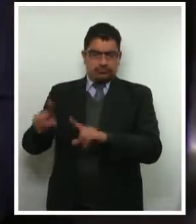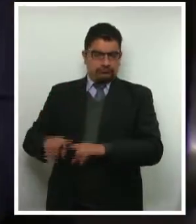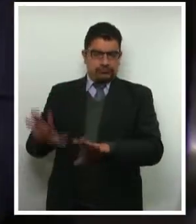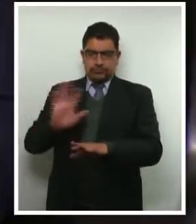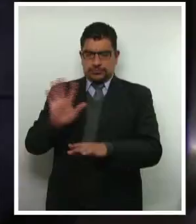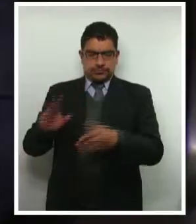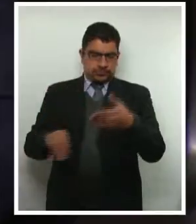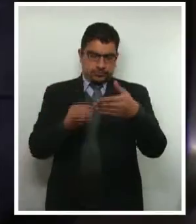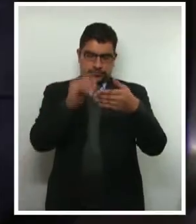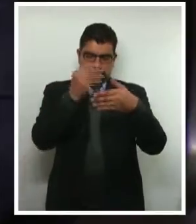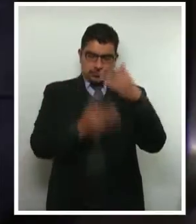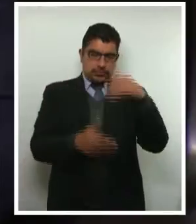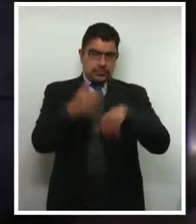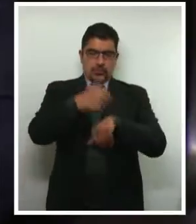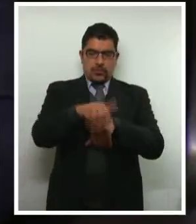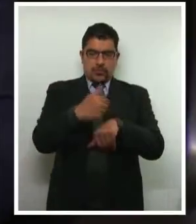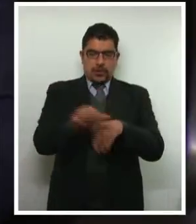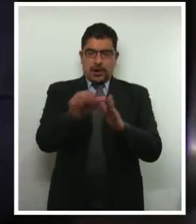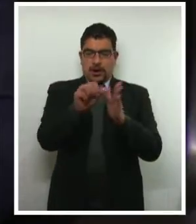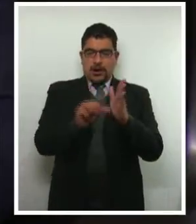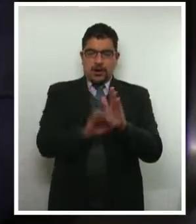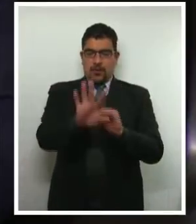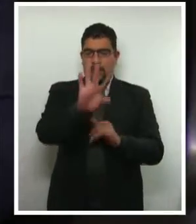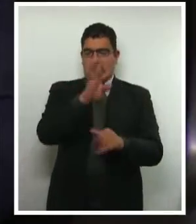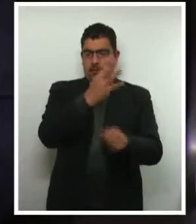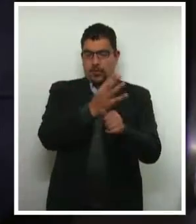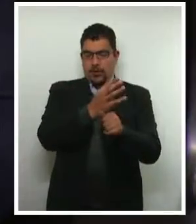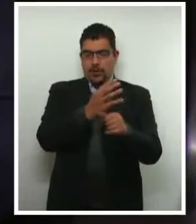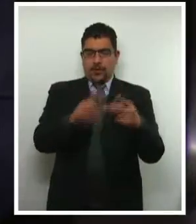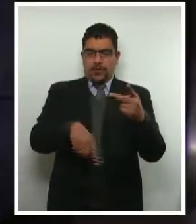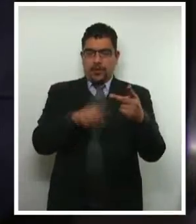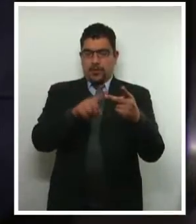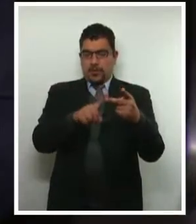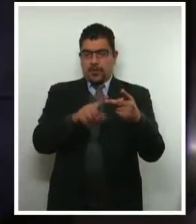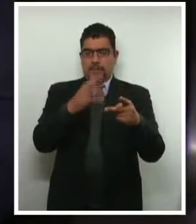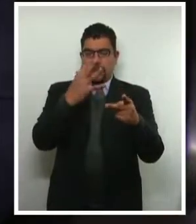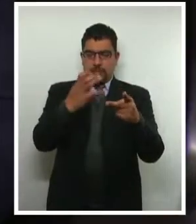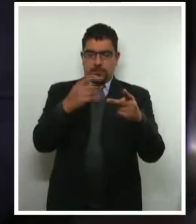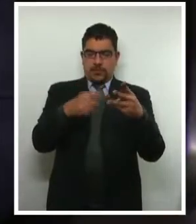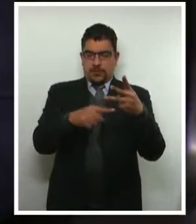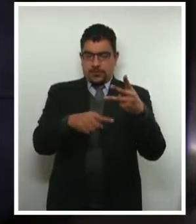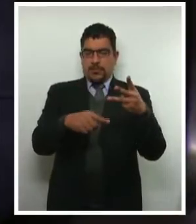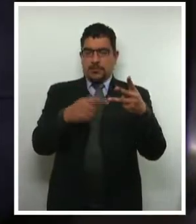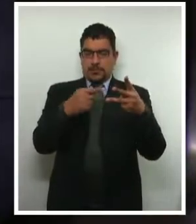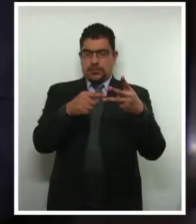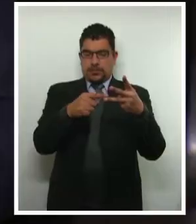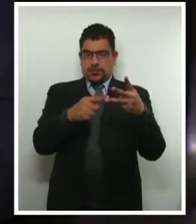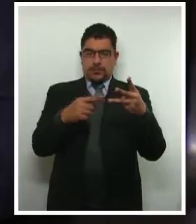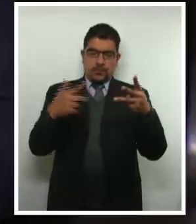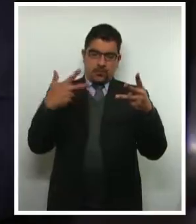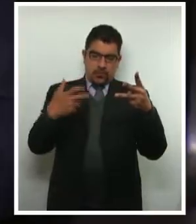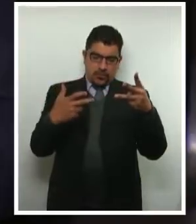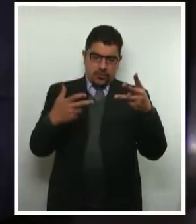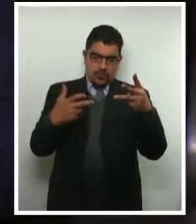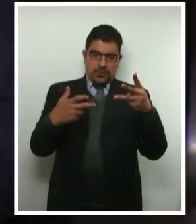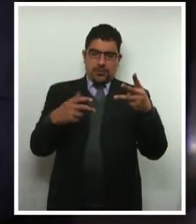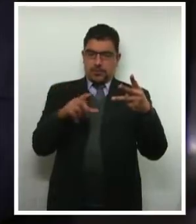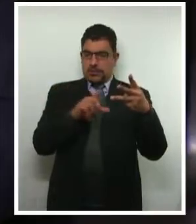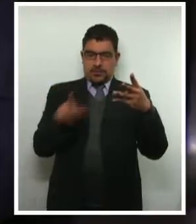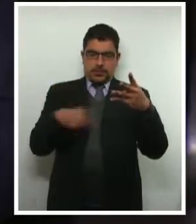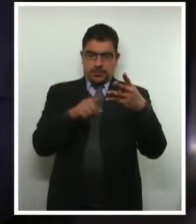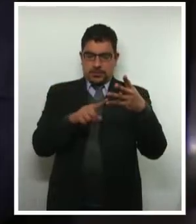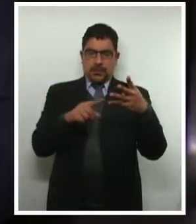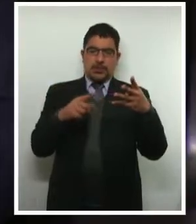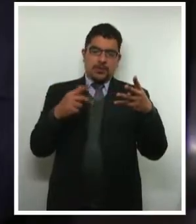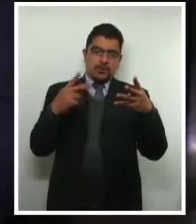los correspondientes al artículo 4º, al artículo 5º, el artículo 8º transitorio,